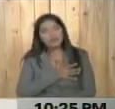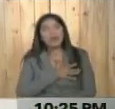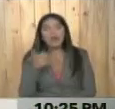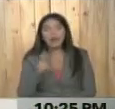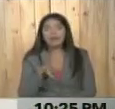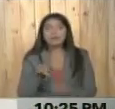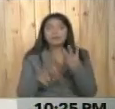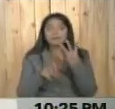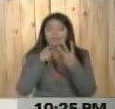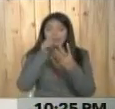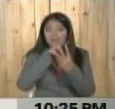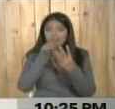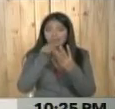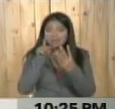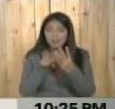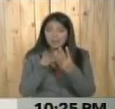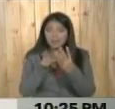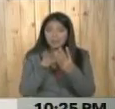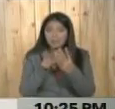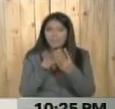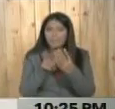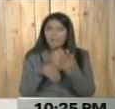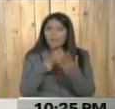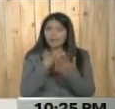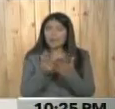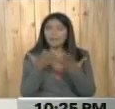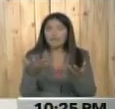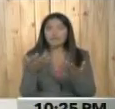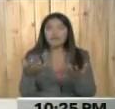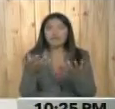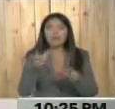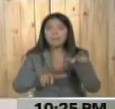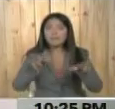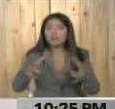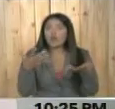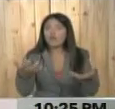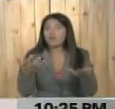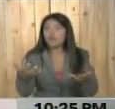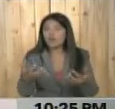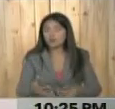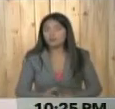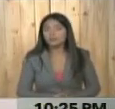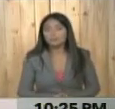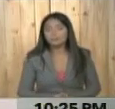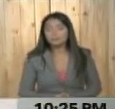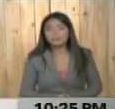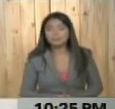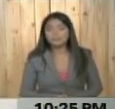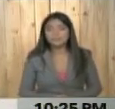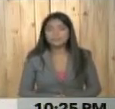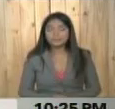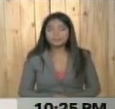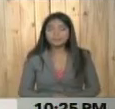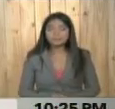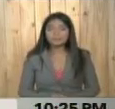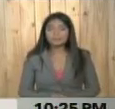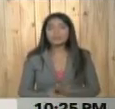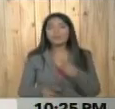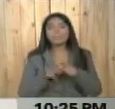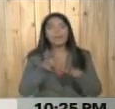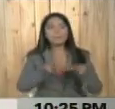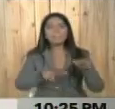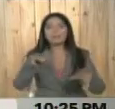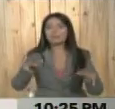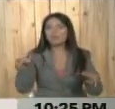tres representaciones. Que ha estado full, ¿eh? De público. Sí, sí, sí. Al además, tope, como dicen ustedes. Al tope, sí, sí, sí. Además, con un público muy